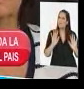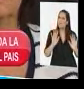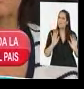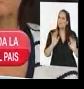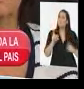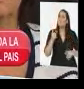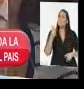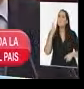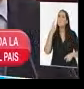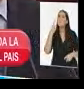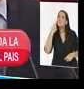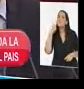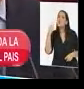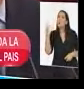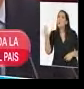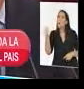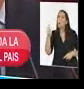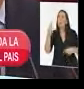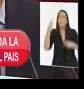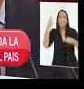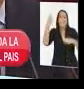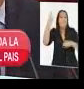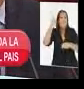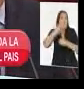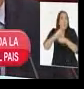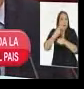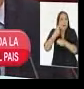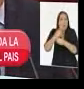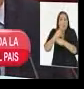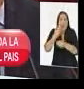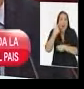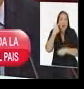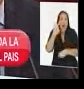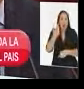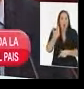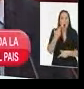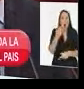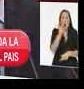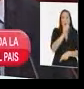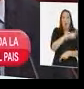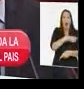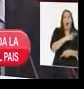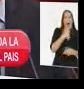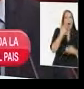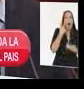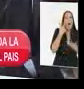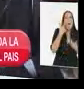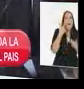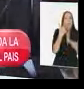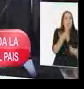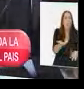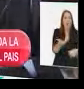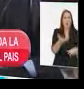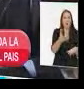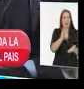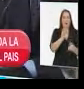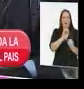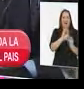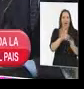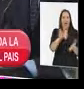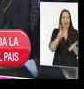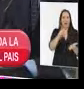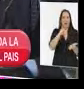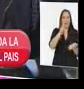de interés. Sí. Digamos que llega un poco tarde con la norma de los conflictos de interés. Yo tengo el proyecto presentado hace año en el Congreso. Durante todo el año se